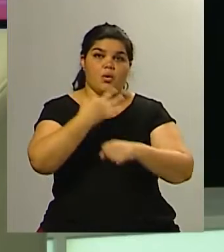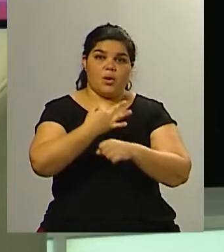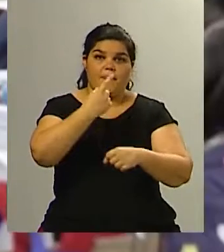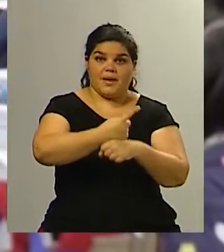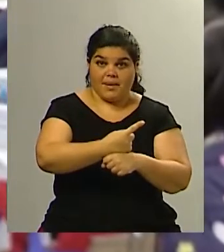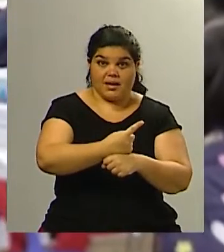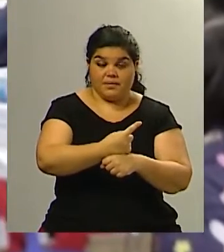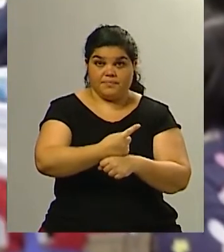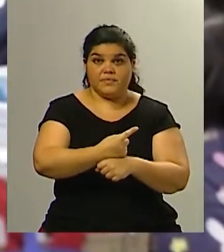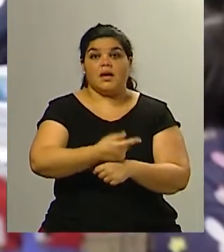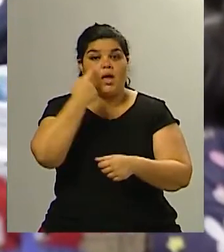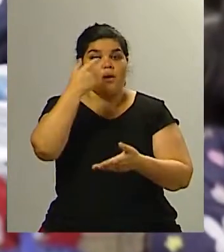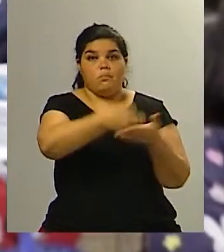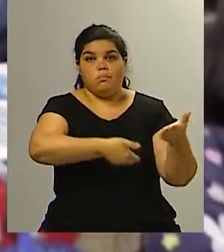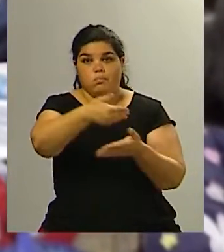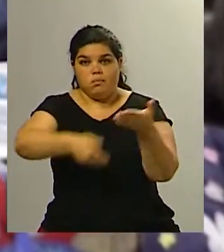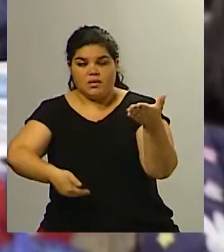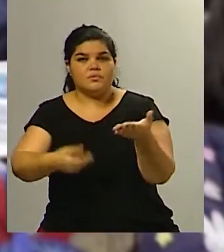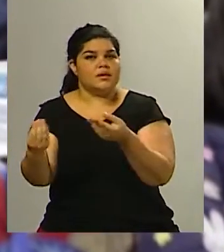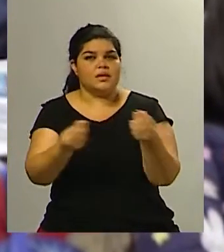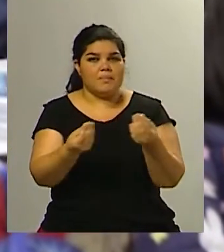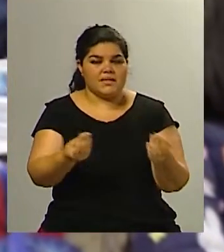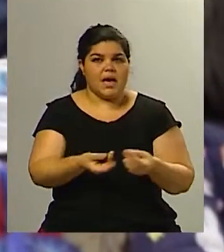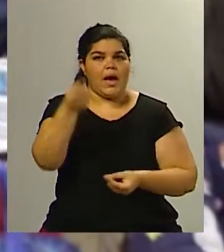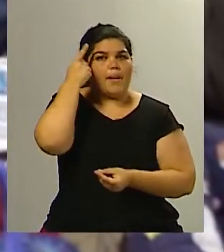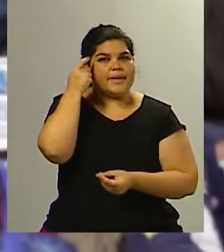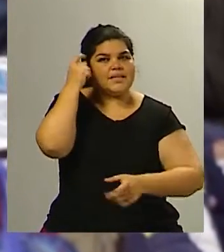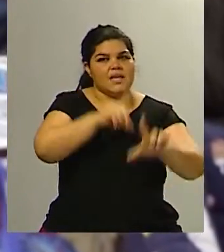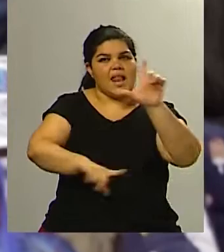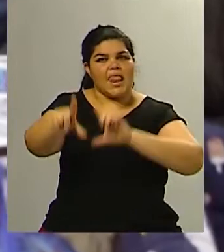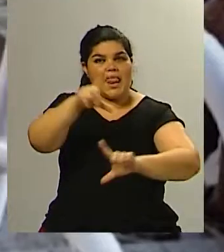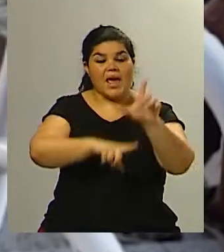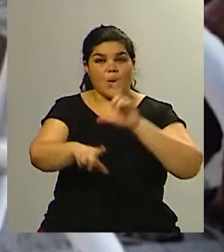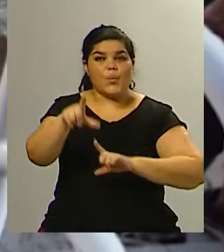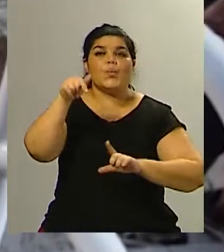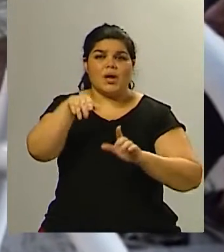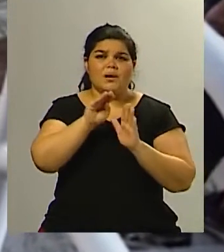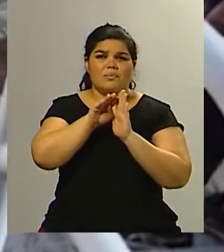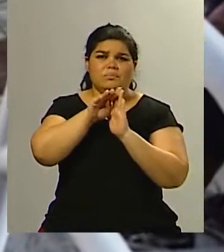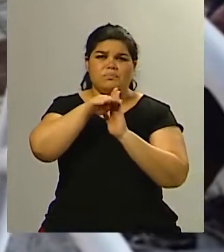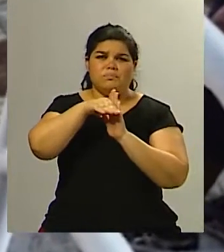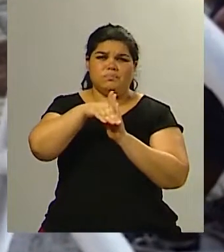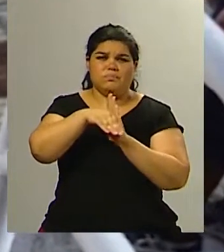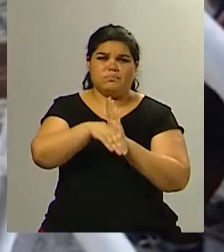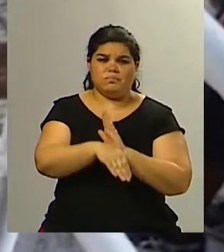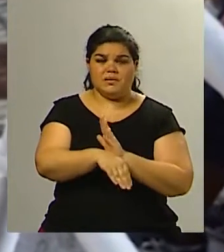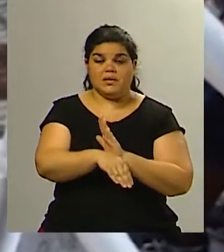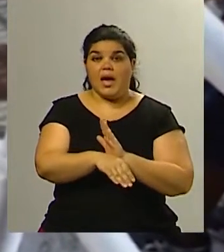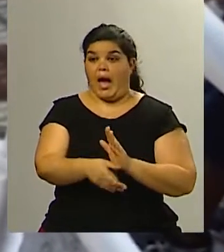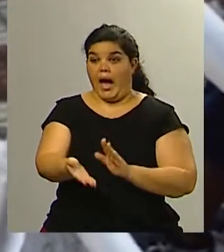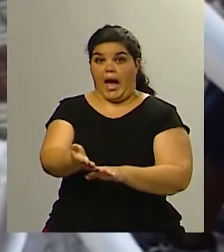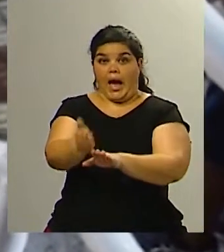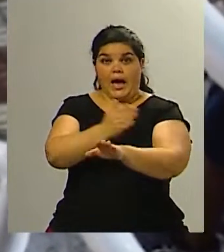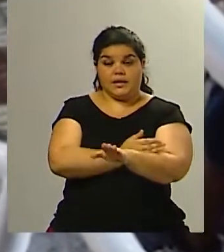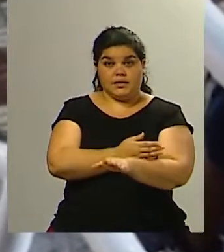observar fue sobre todo una caída en los aprendizajes del área de lengua. Nosotros en el operativo Aprender anterior de primaria, ese había sido